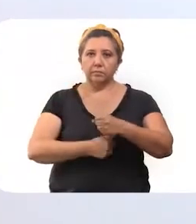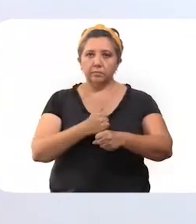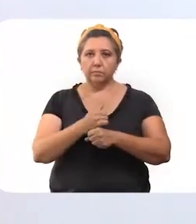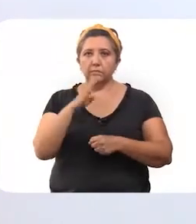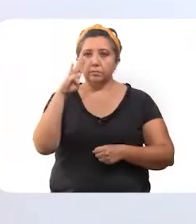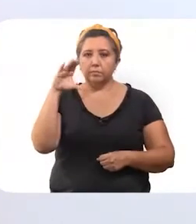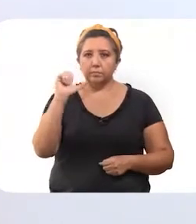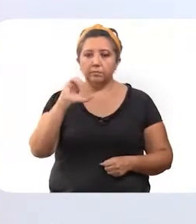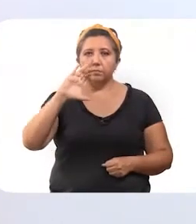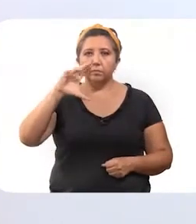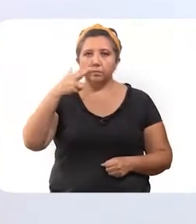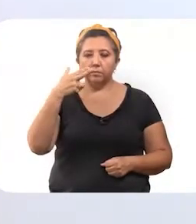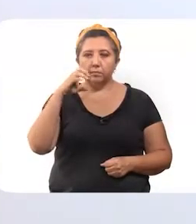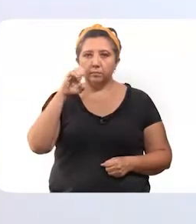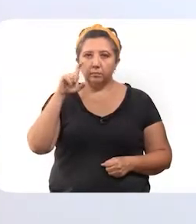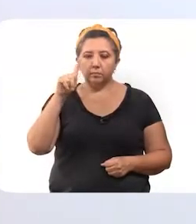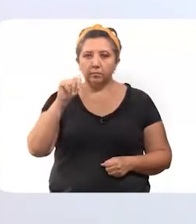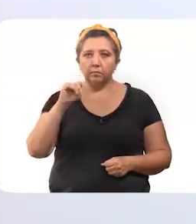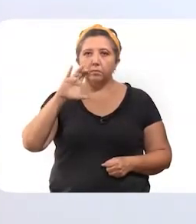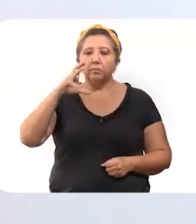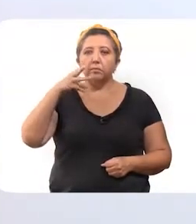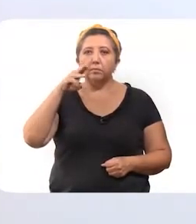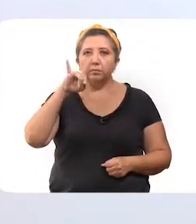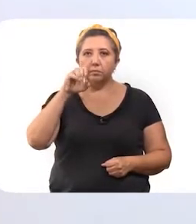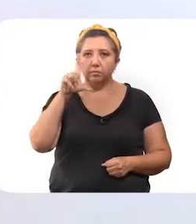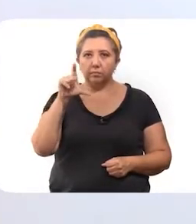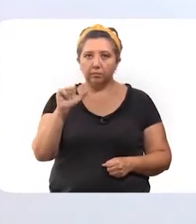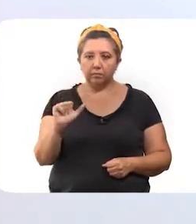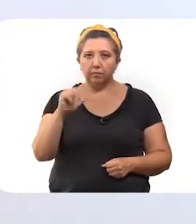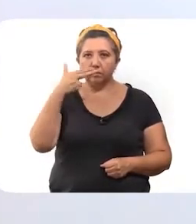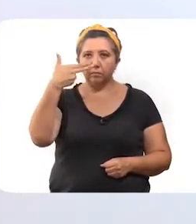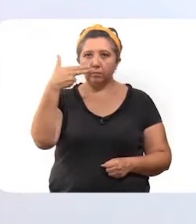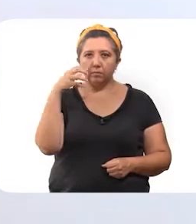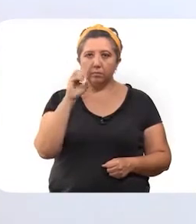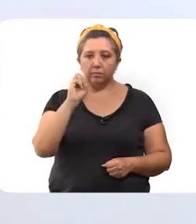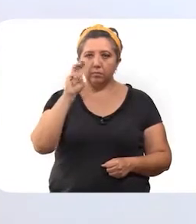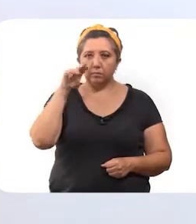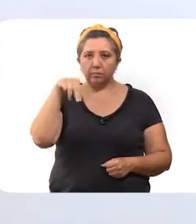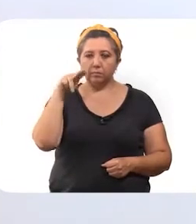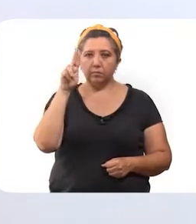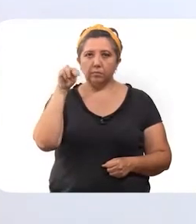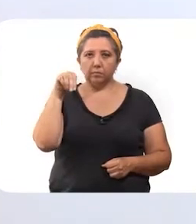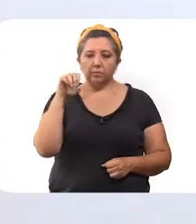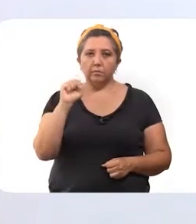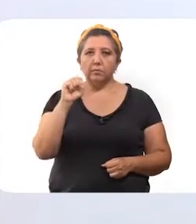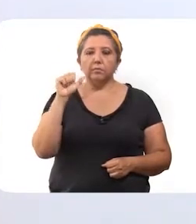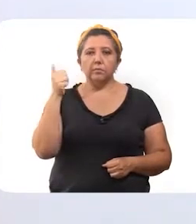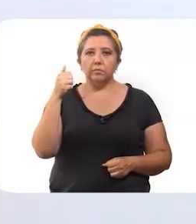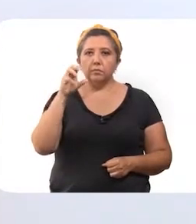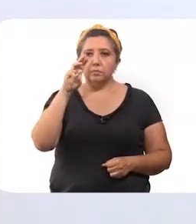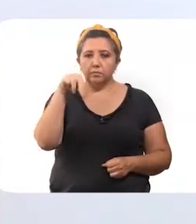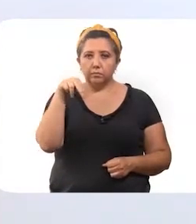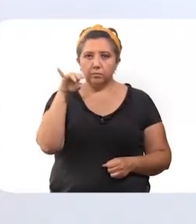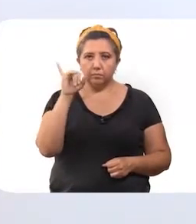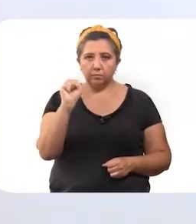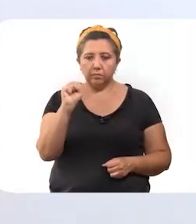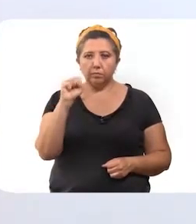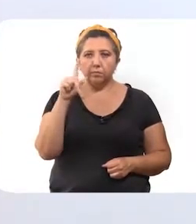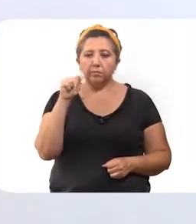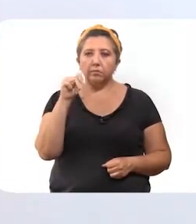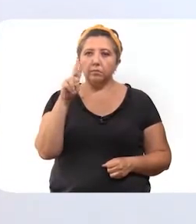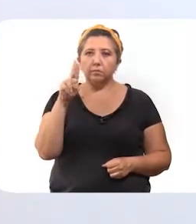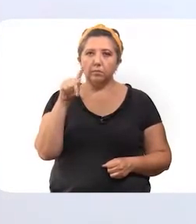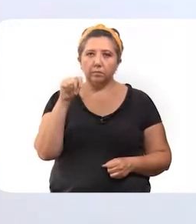años en Baca, Cacalchen, Celestún, Chichimilá, Joctún, Jomún, Quinchil, Maní, Opichén, Sotuta y